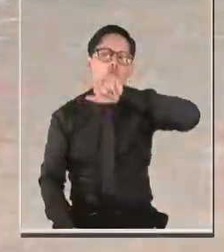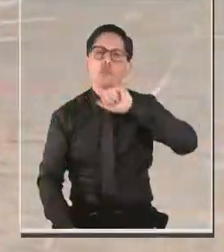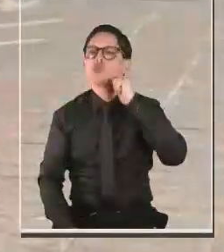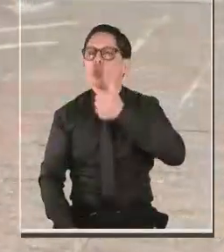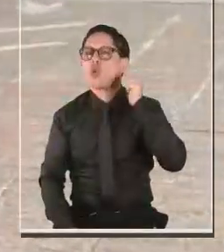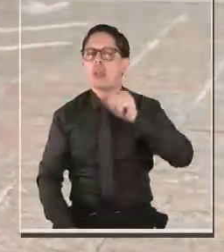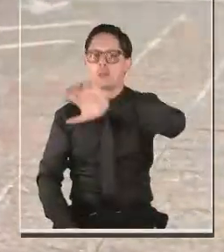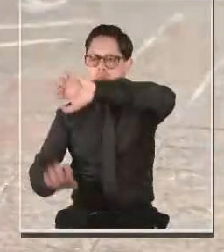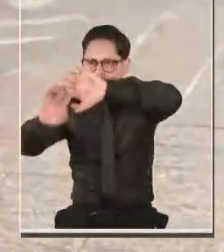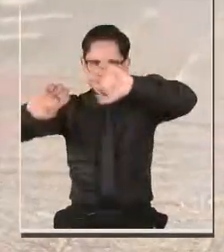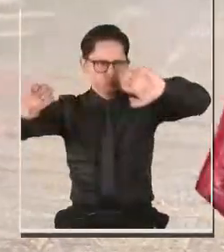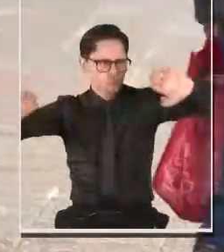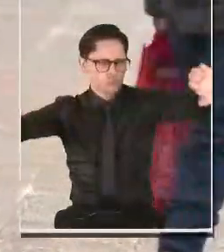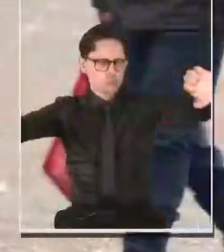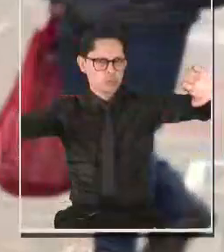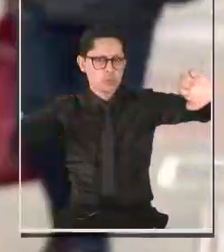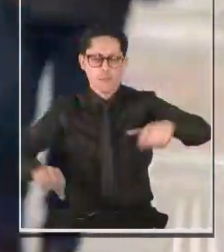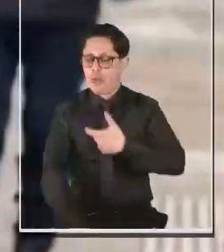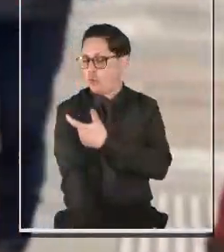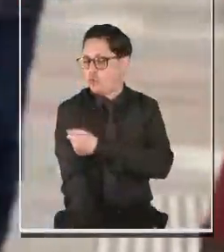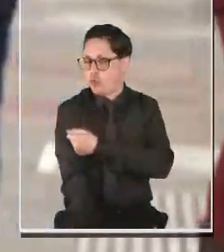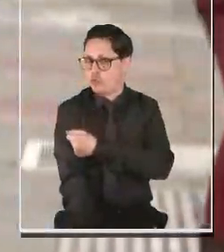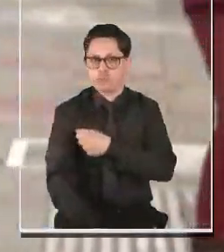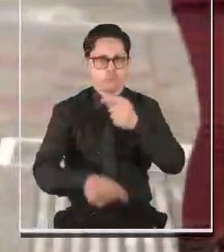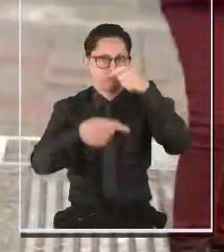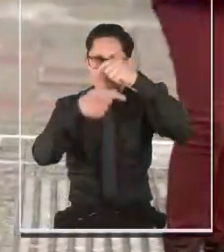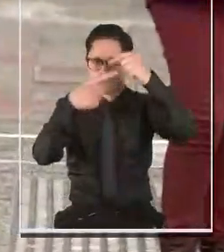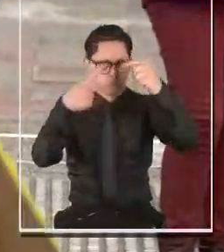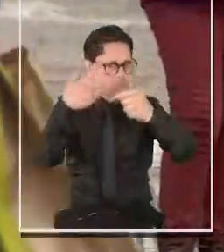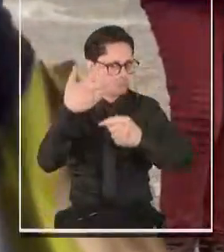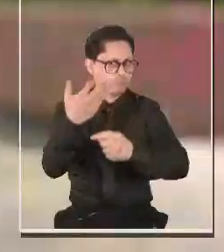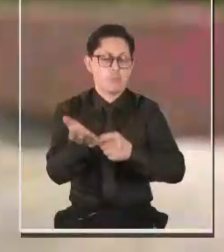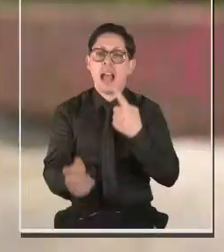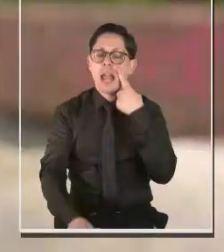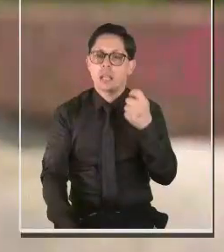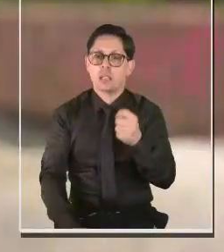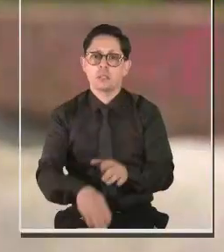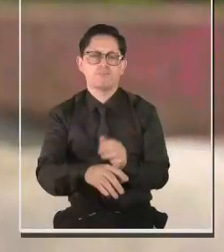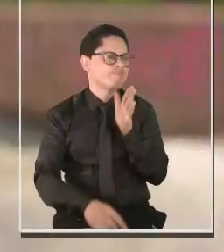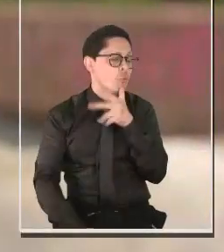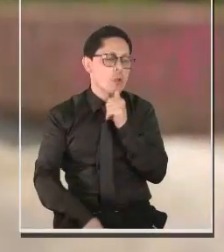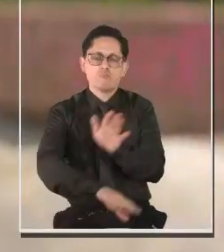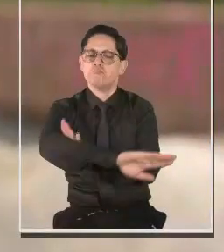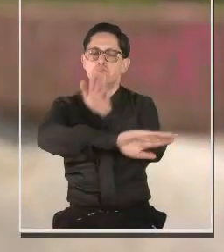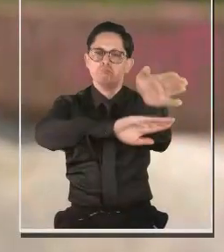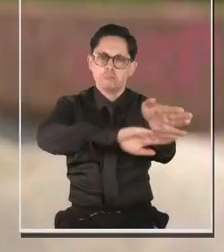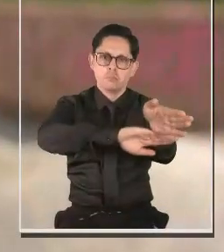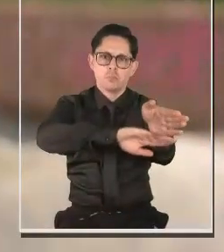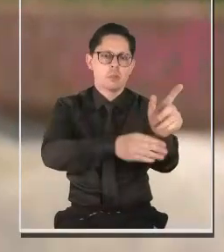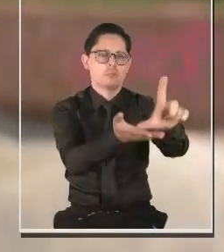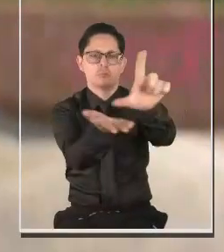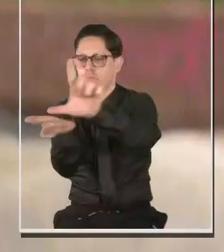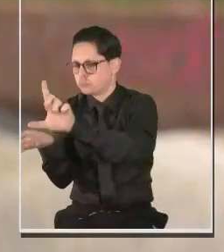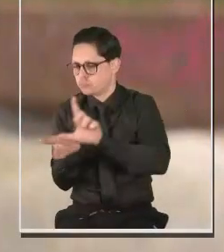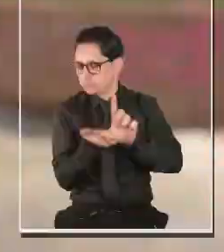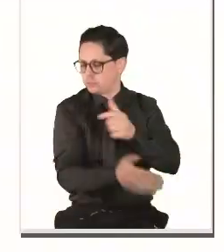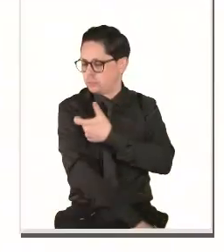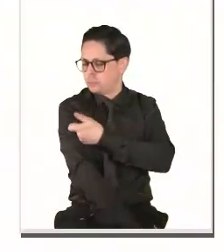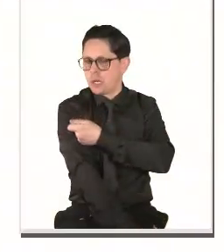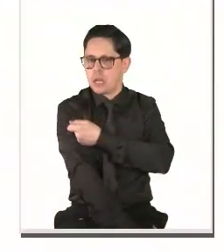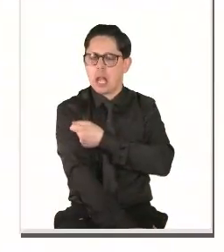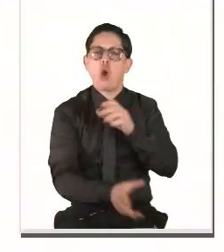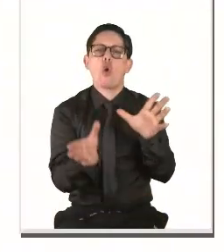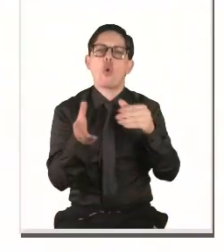si sales con tu familia Amigos o amigas a centros comerciales cine o a los juegos Usa tu mascarilla porque cuidándote cuidas a los